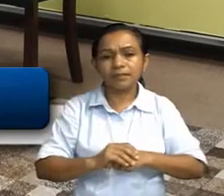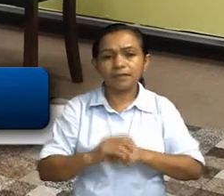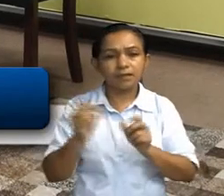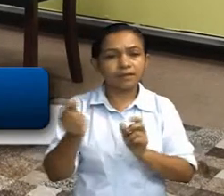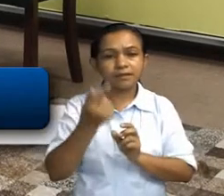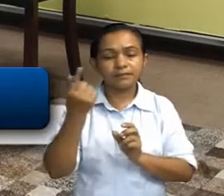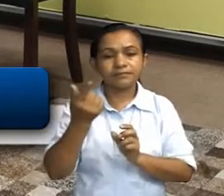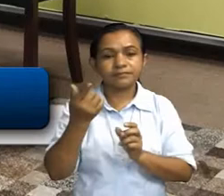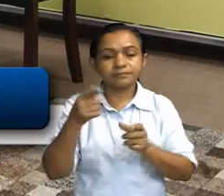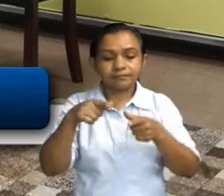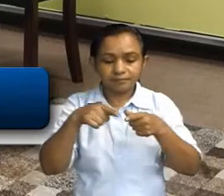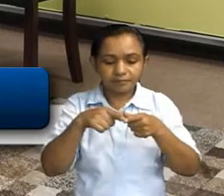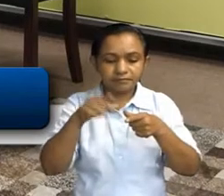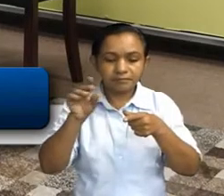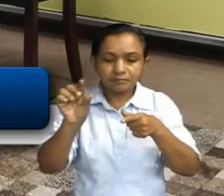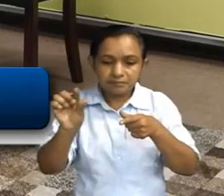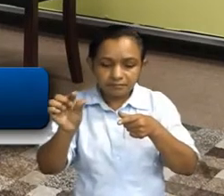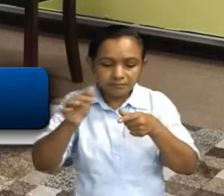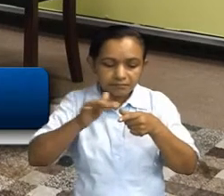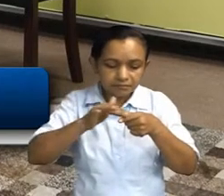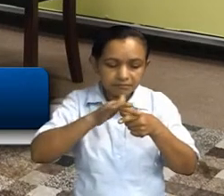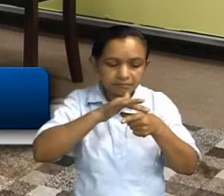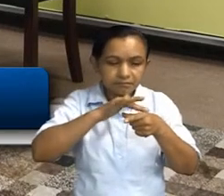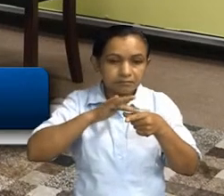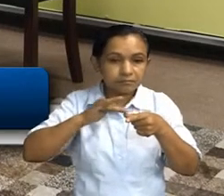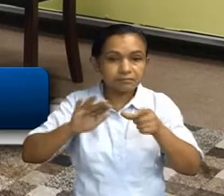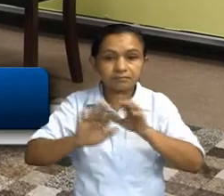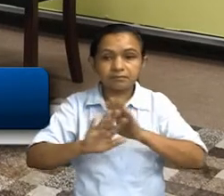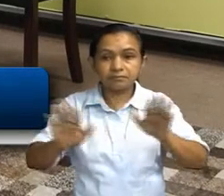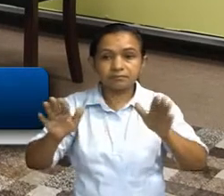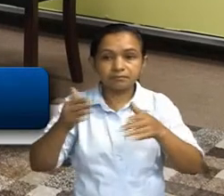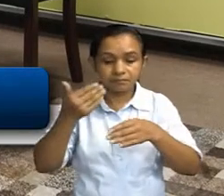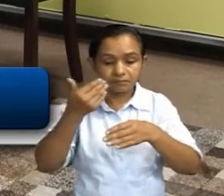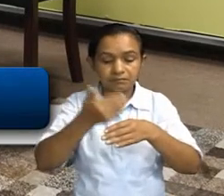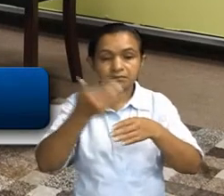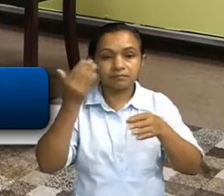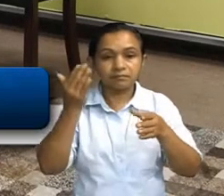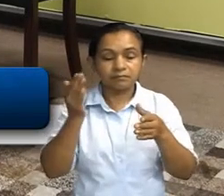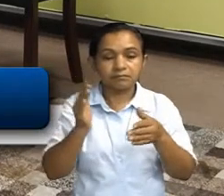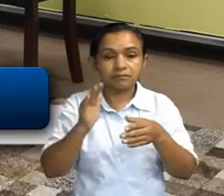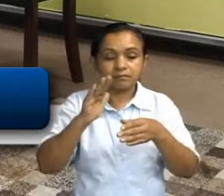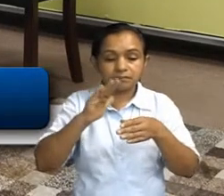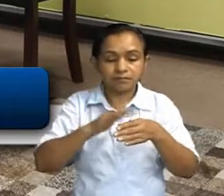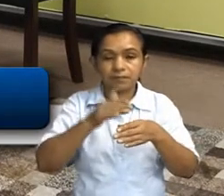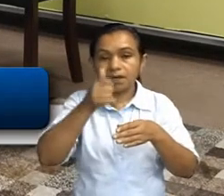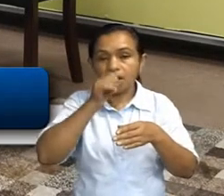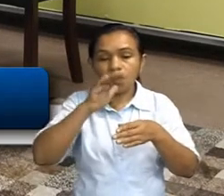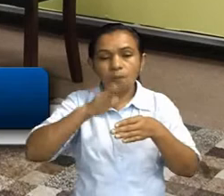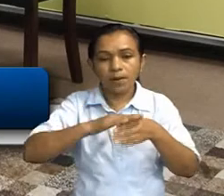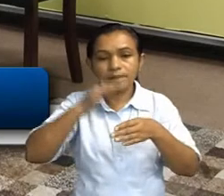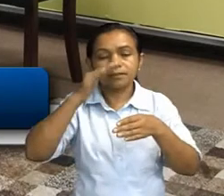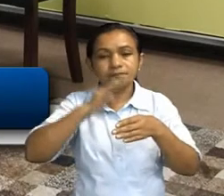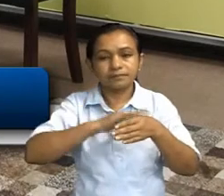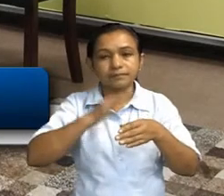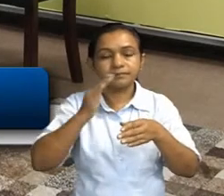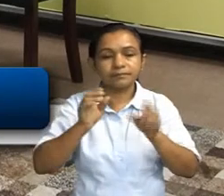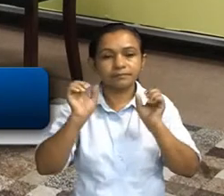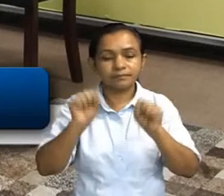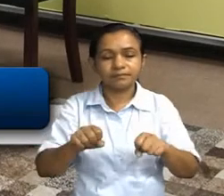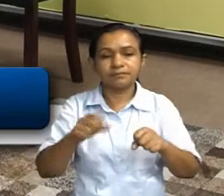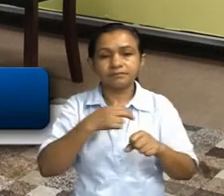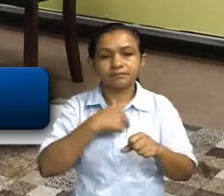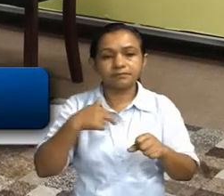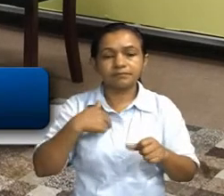con medidas locales, con crema y calor y pañitos de agua tibia, pueden resolver